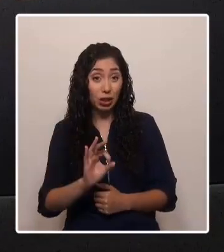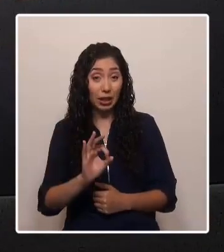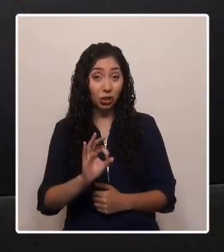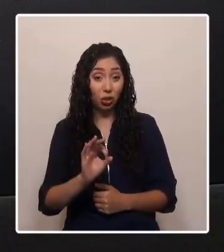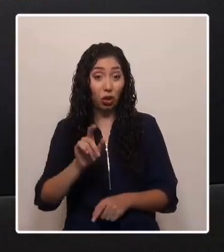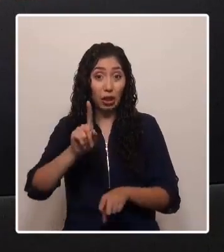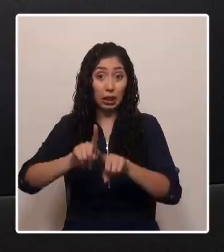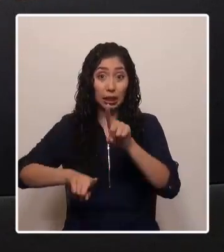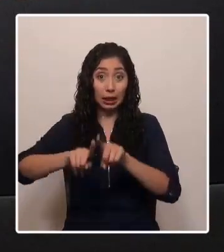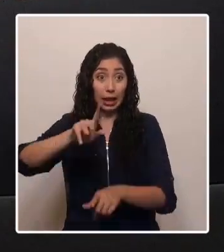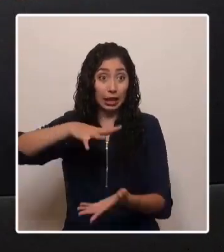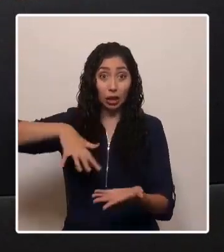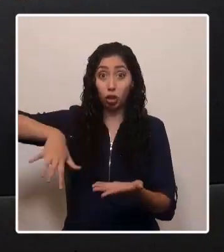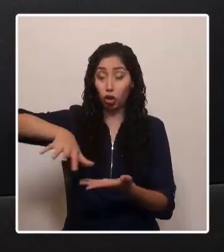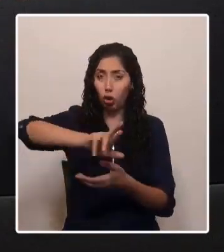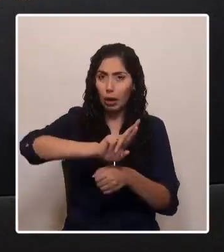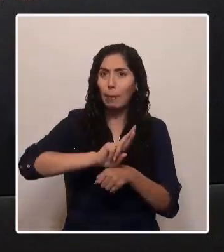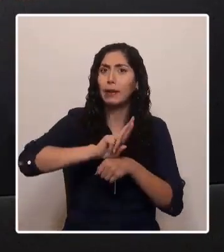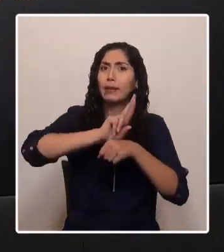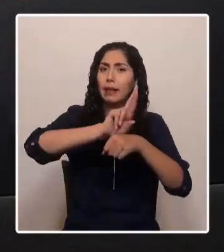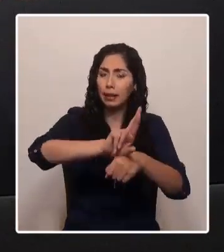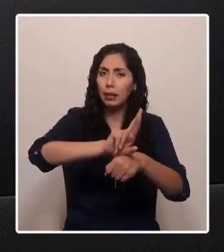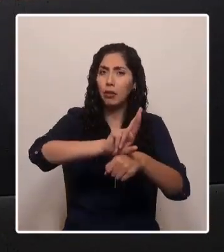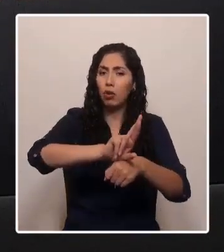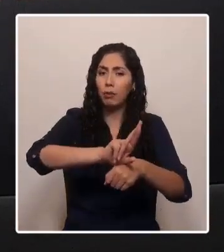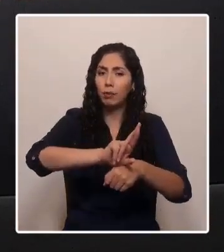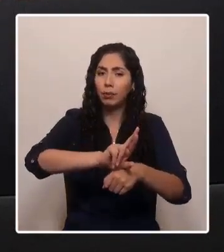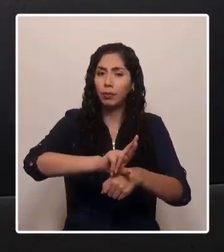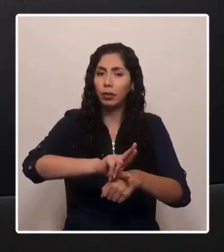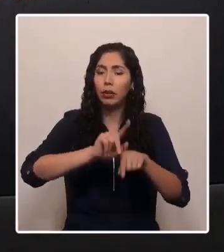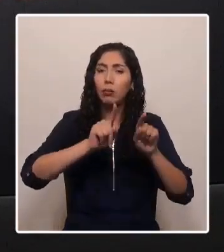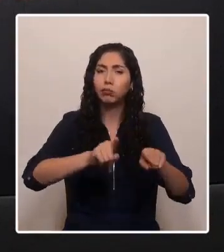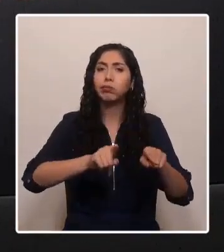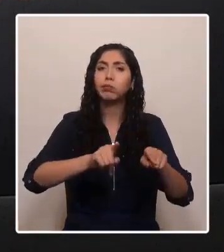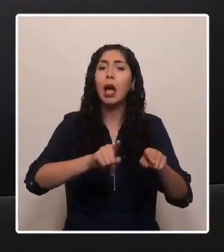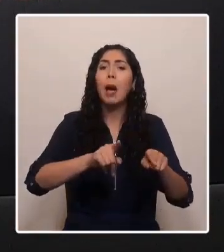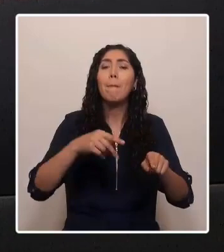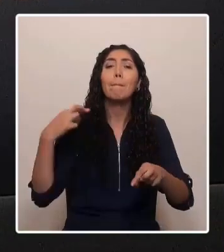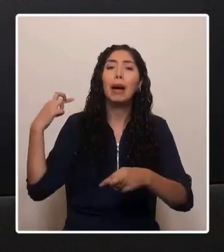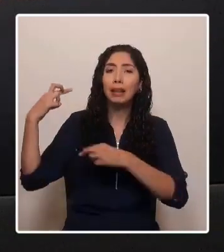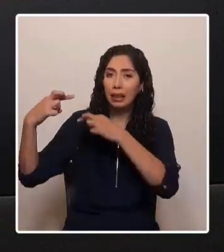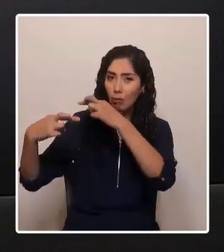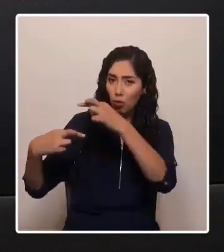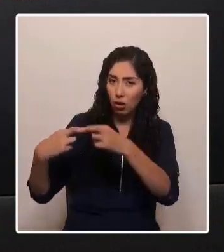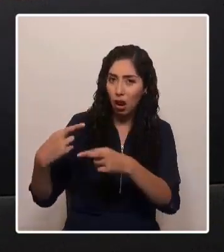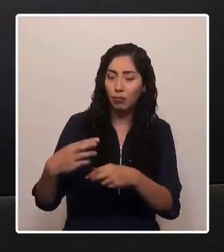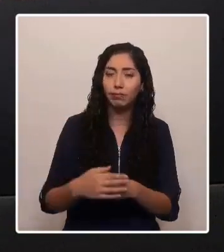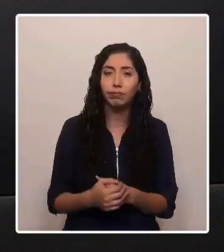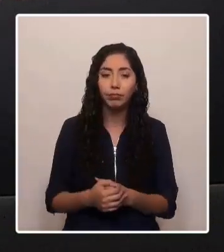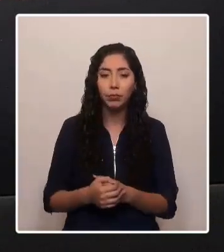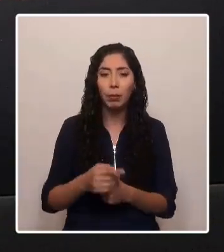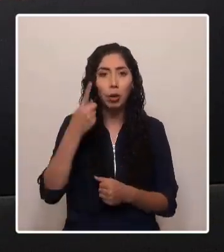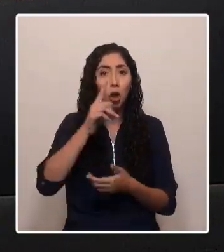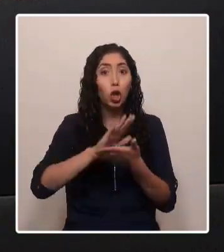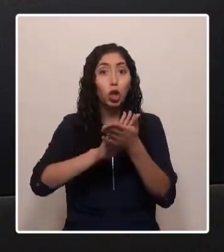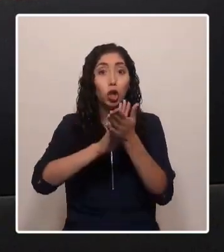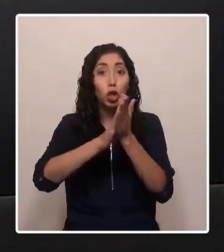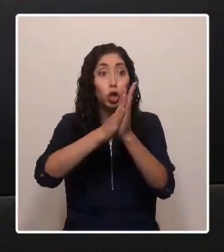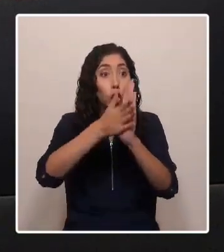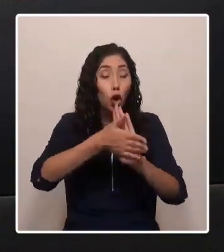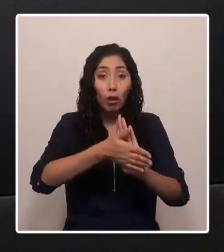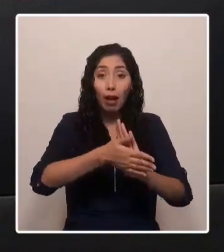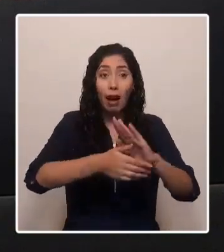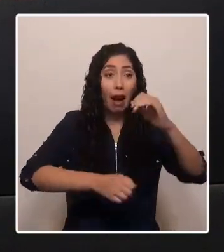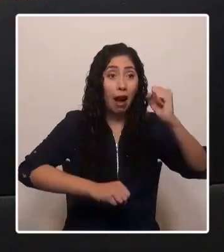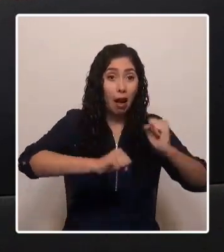de ecosistemas representativos se declaren como reservas patrimoniales, prohibiéndose toda actividad industrial en ellos. El